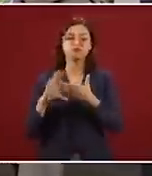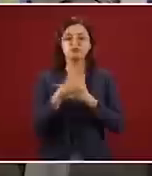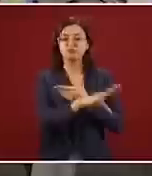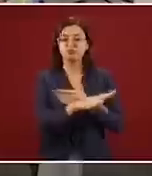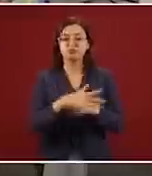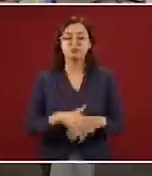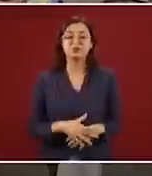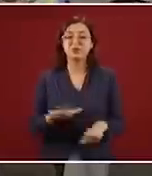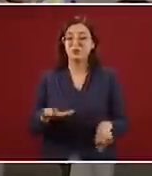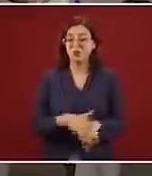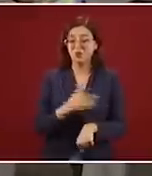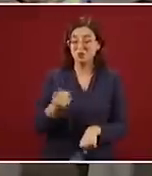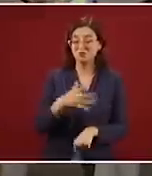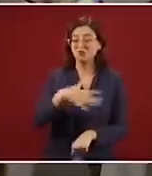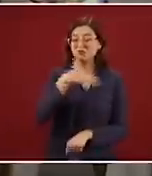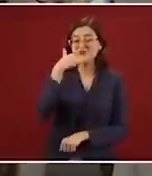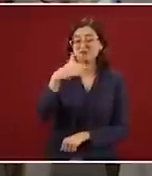que ese era el cáncer